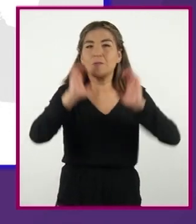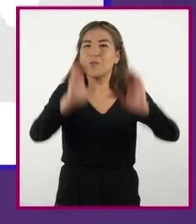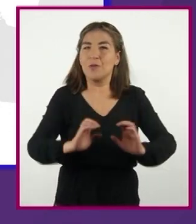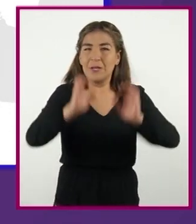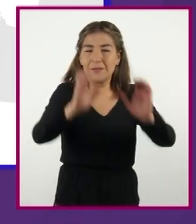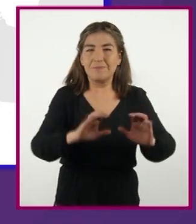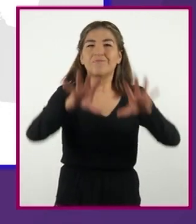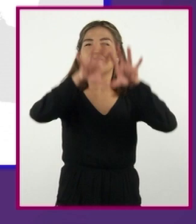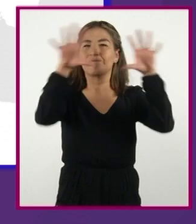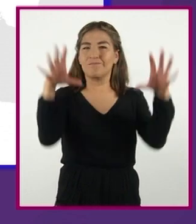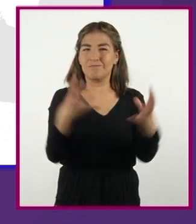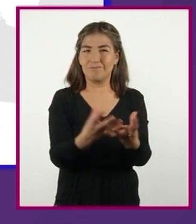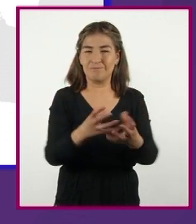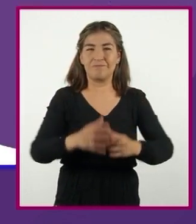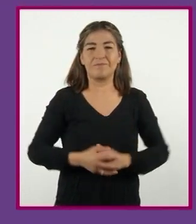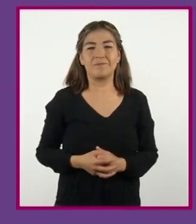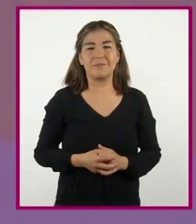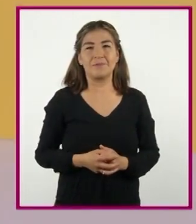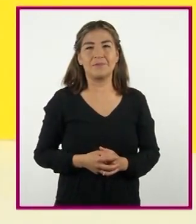el medio ambiente.